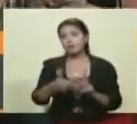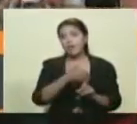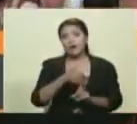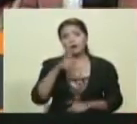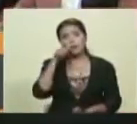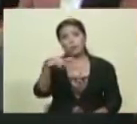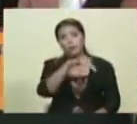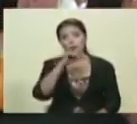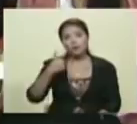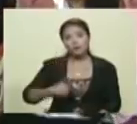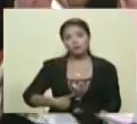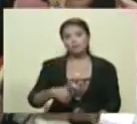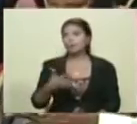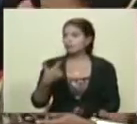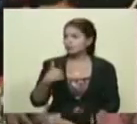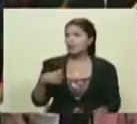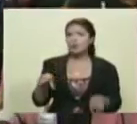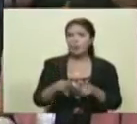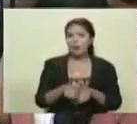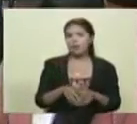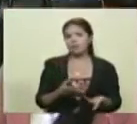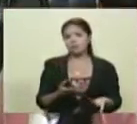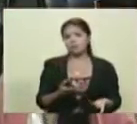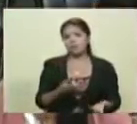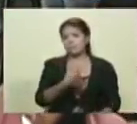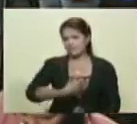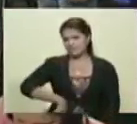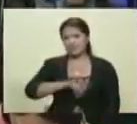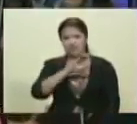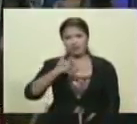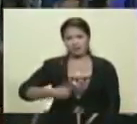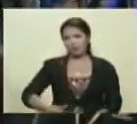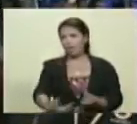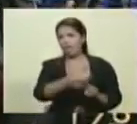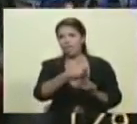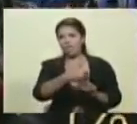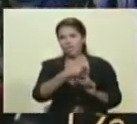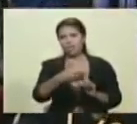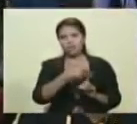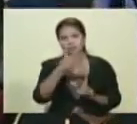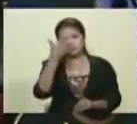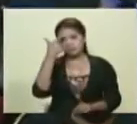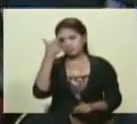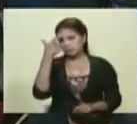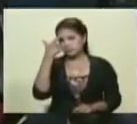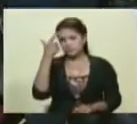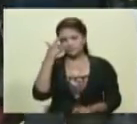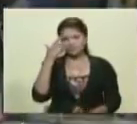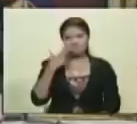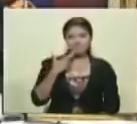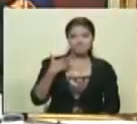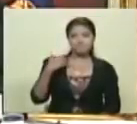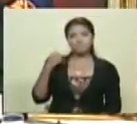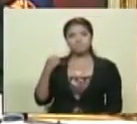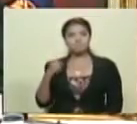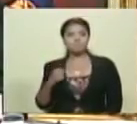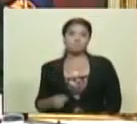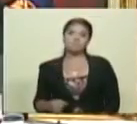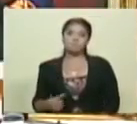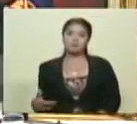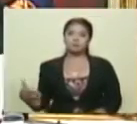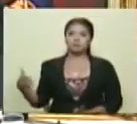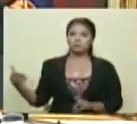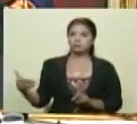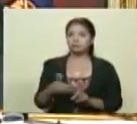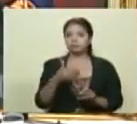pueblo argentino, de Macri. Yo soy víctima de Macri y de su obsesión y de su prepotencia y de su